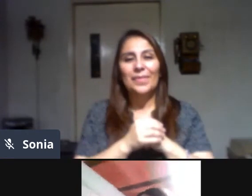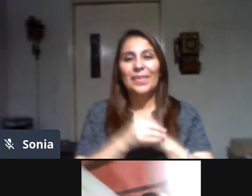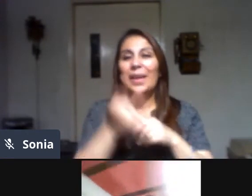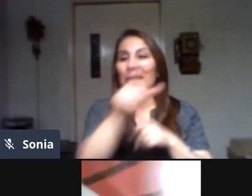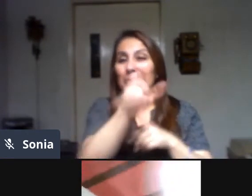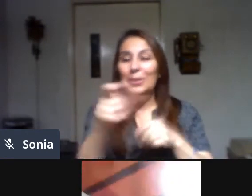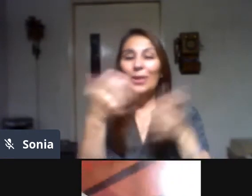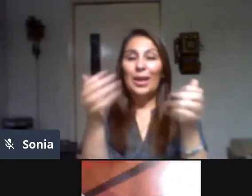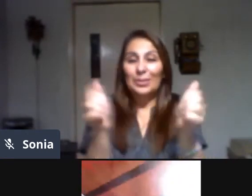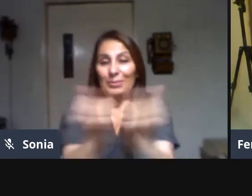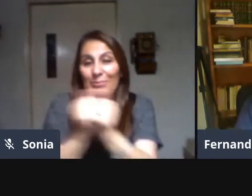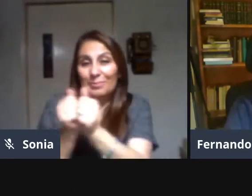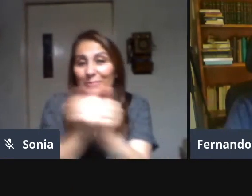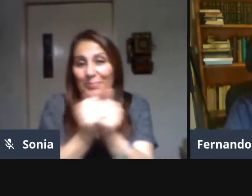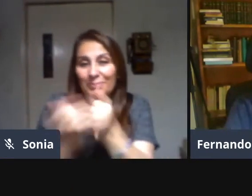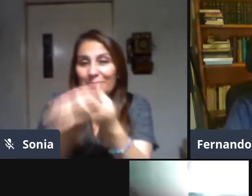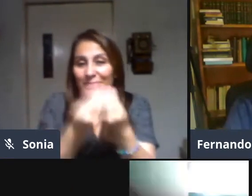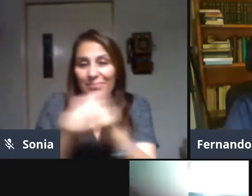diálogo